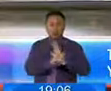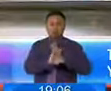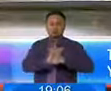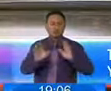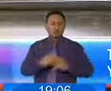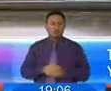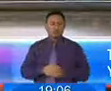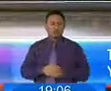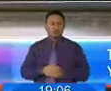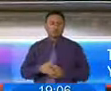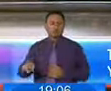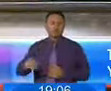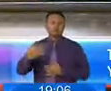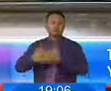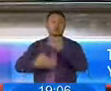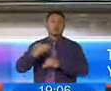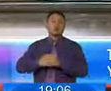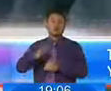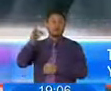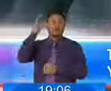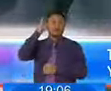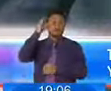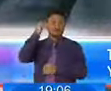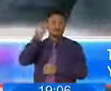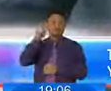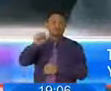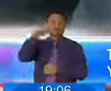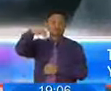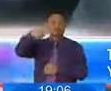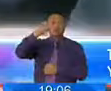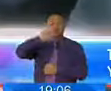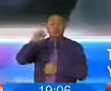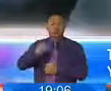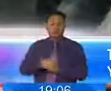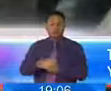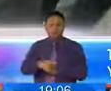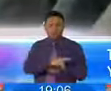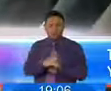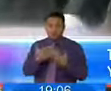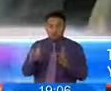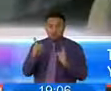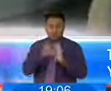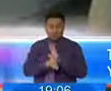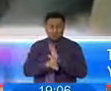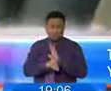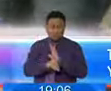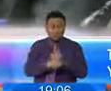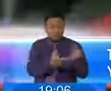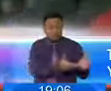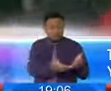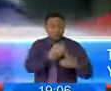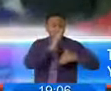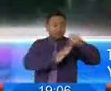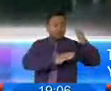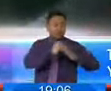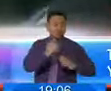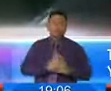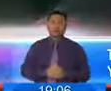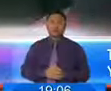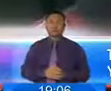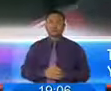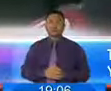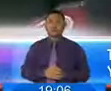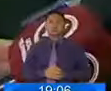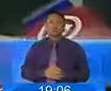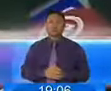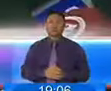tal virtud, según la jueza Silvia Sánchez, al existir un injusto penal, fueron declarados inocentes. La